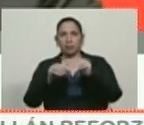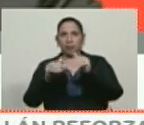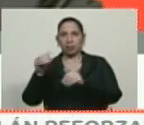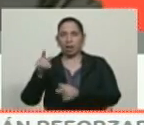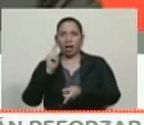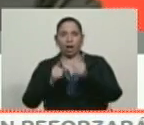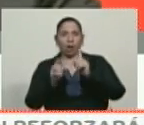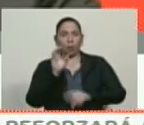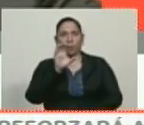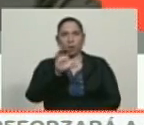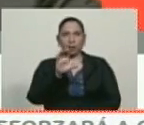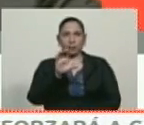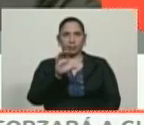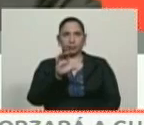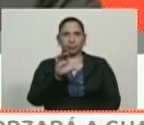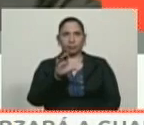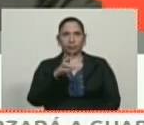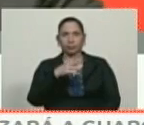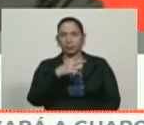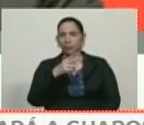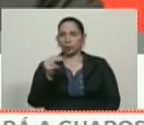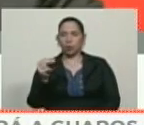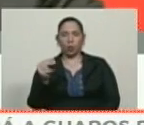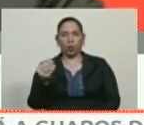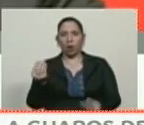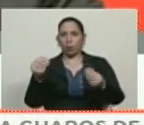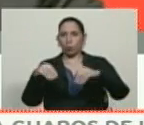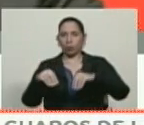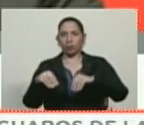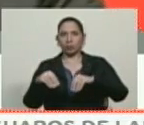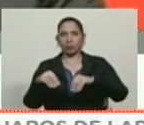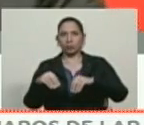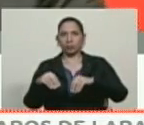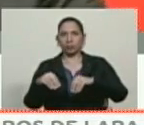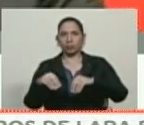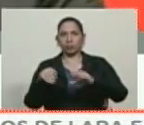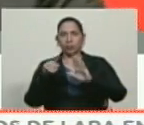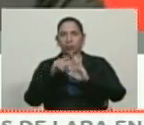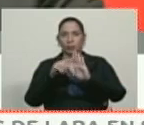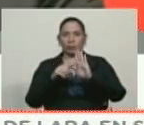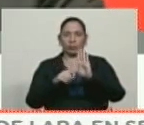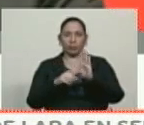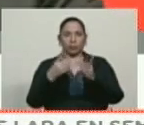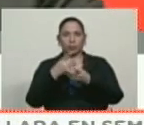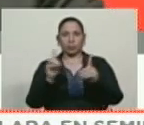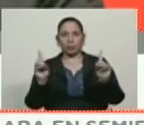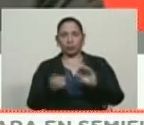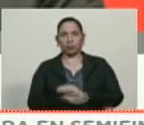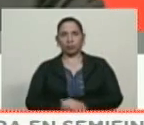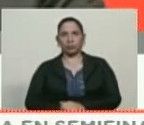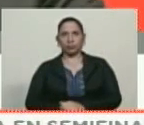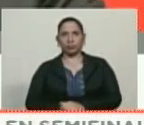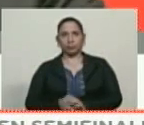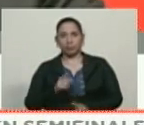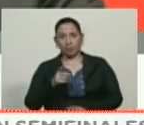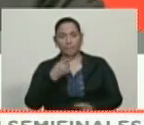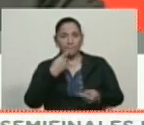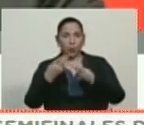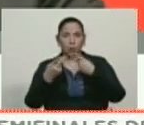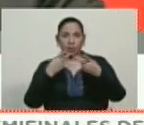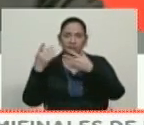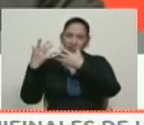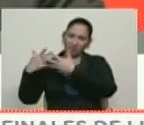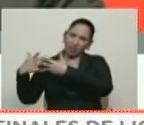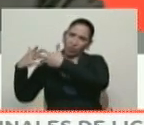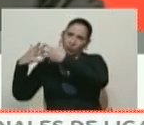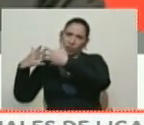país no están en conformidad con los principios democráticos. Y esta política de los Estados